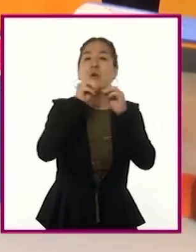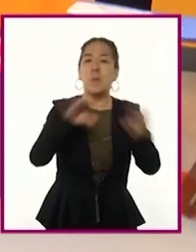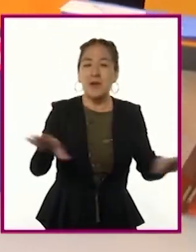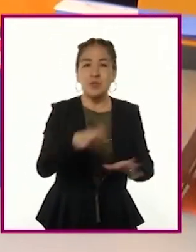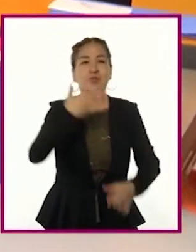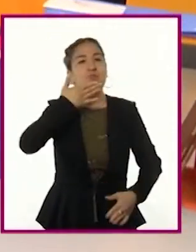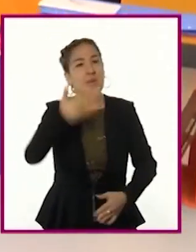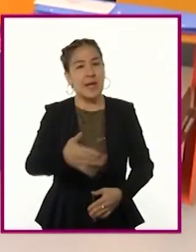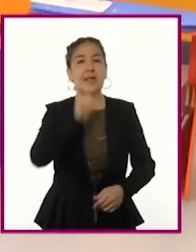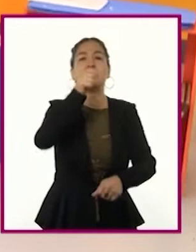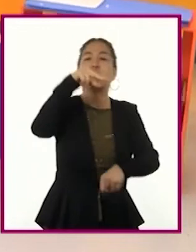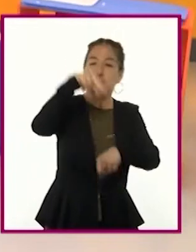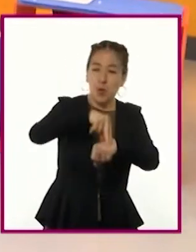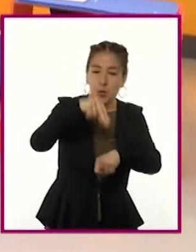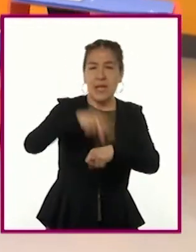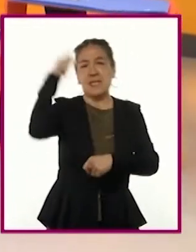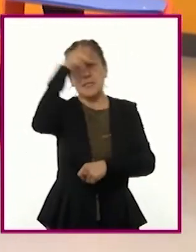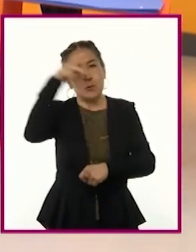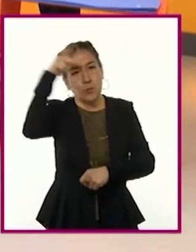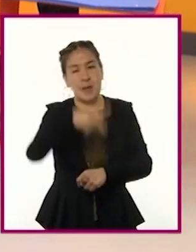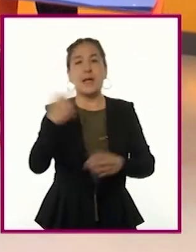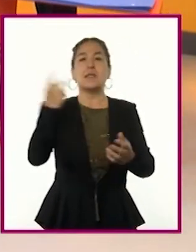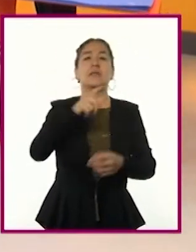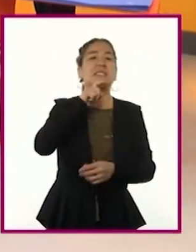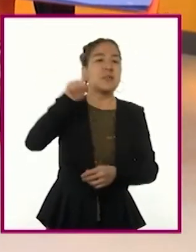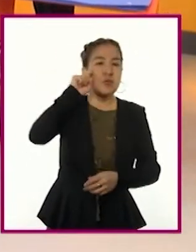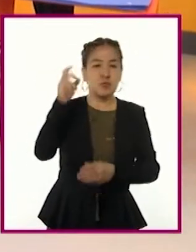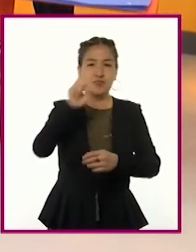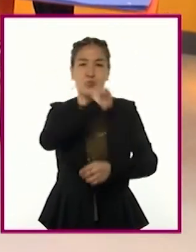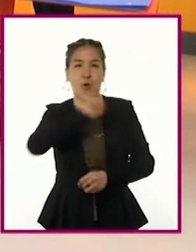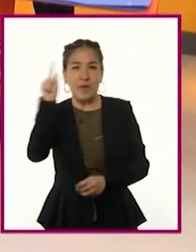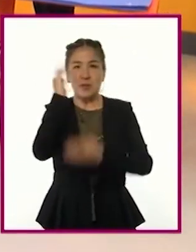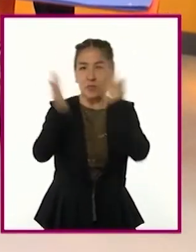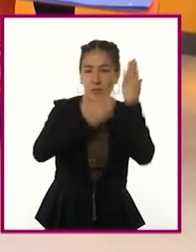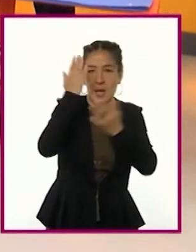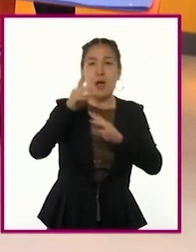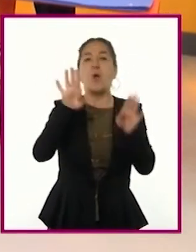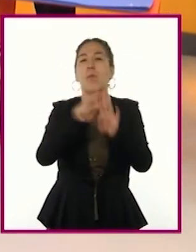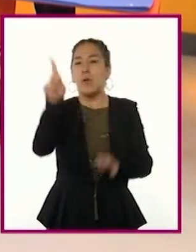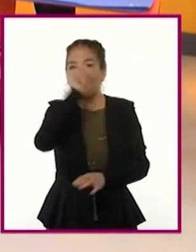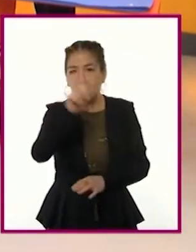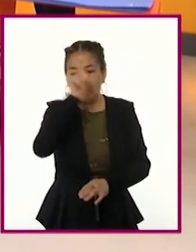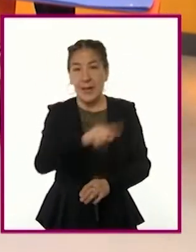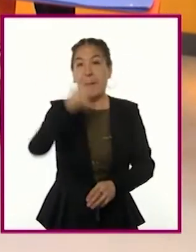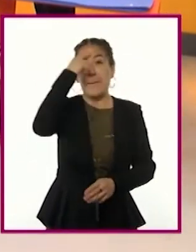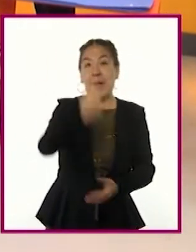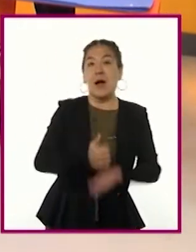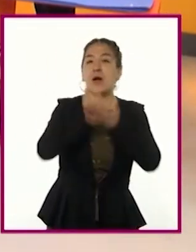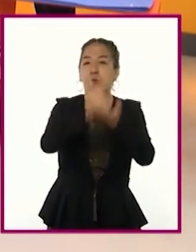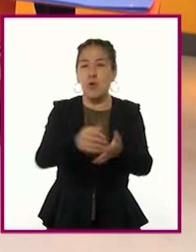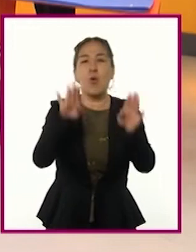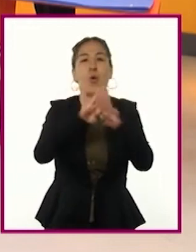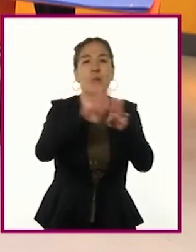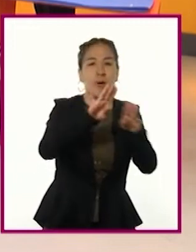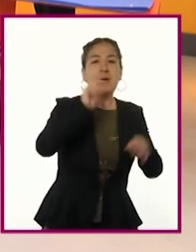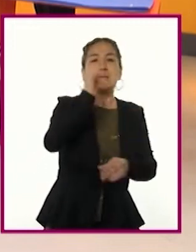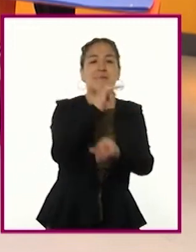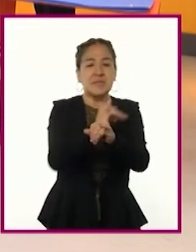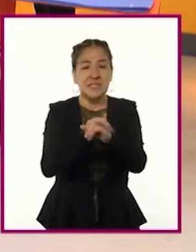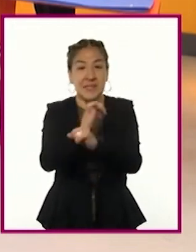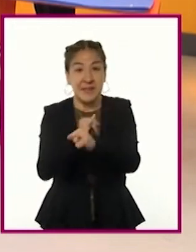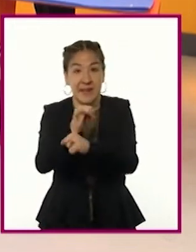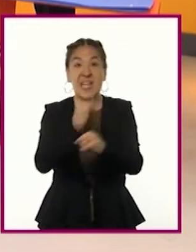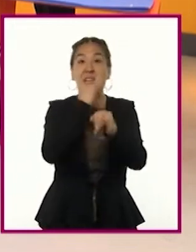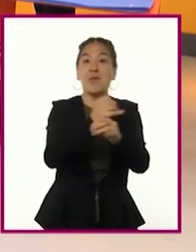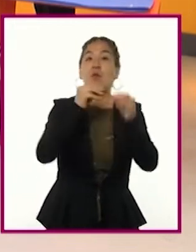directa como médicos, psicólogos, sexólogos, orientadores, etc., que te guíen en la búsqueda de información